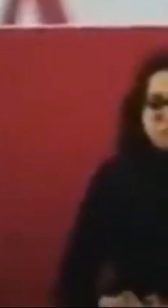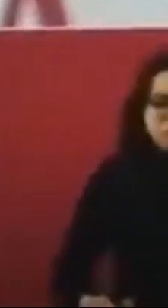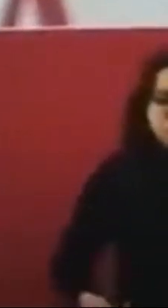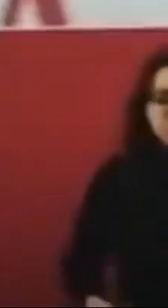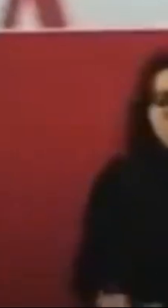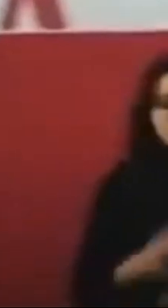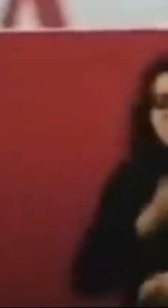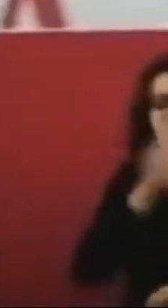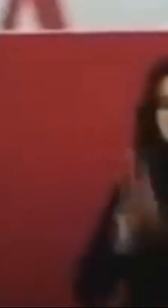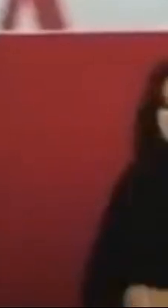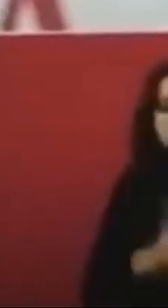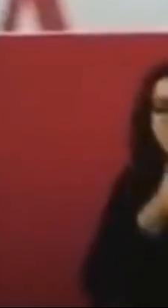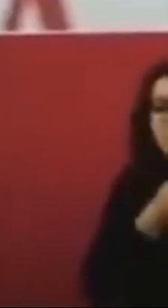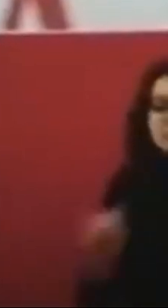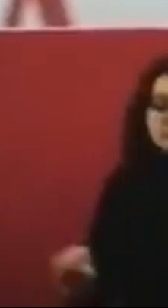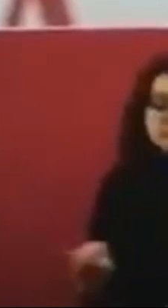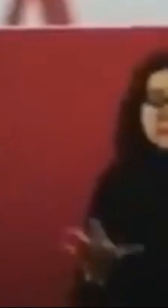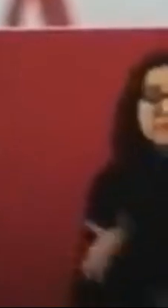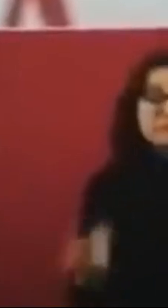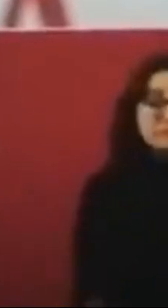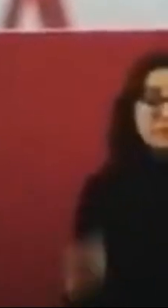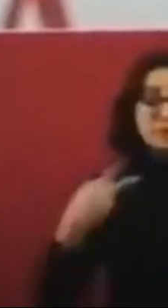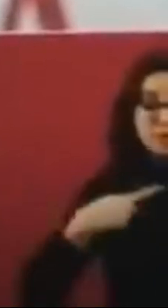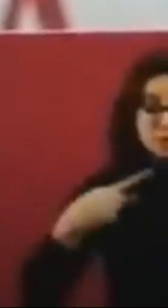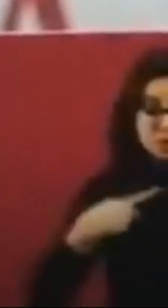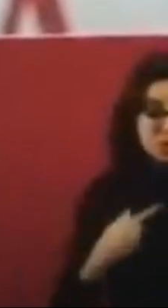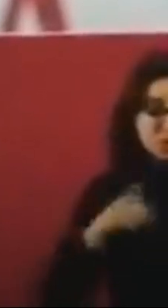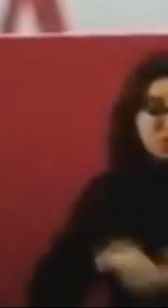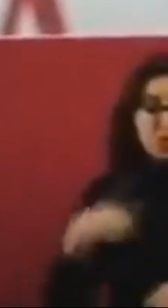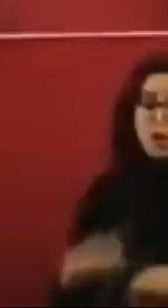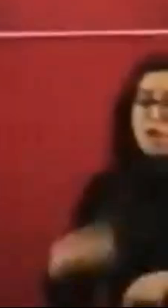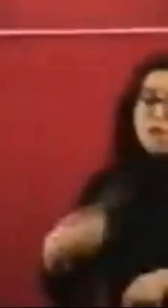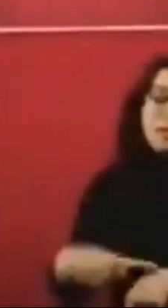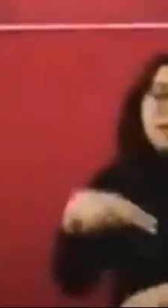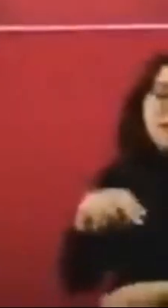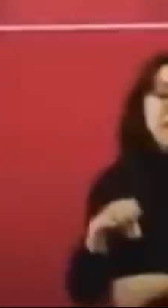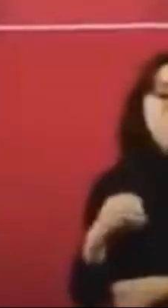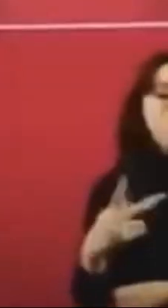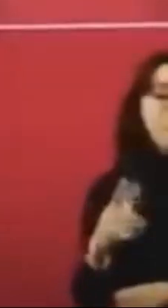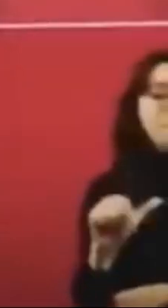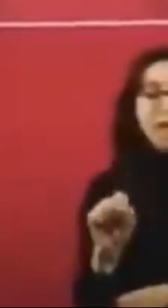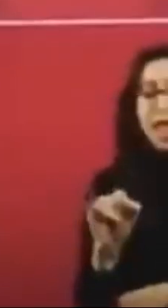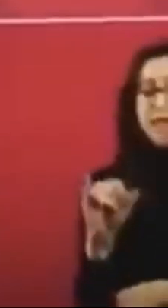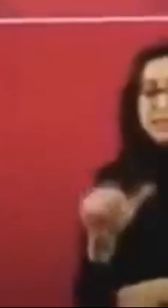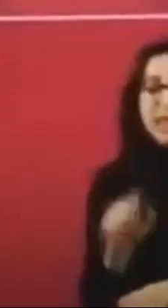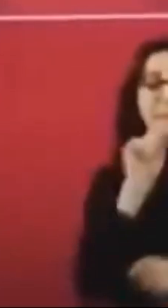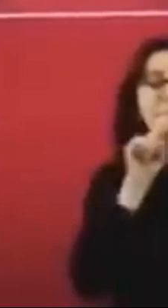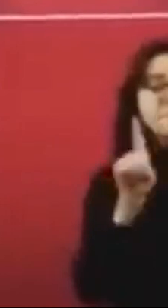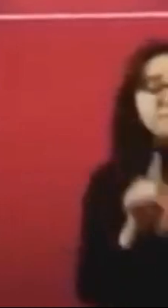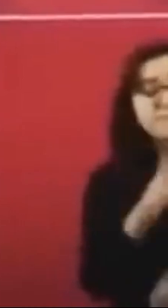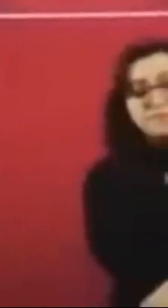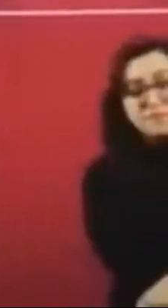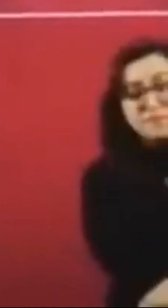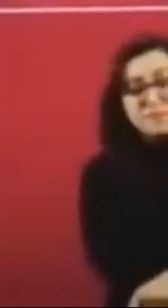pépticas, agudas en una persona que cursaba con una neoplasia hepática maligna, un proceso neumónico en etapa